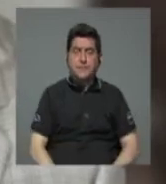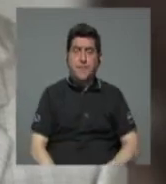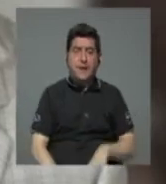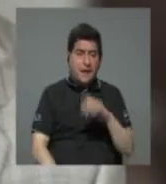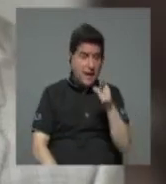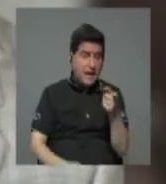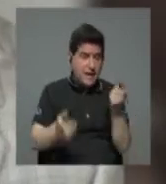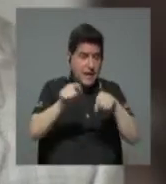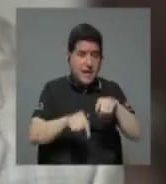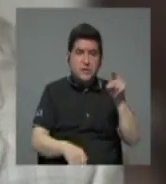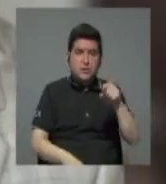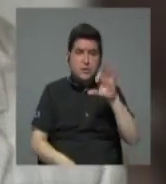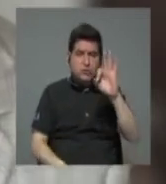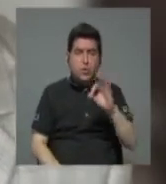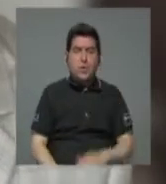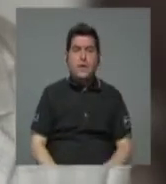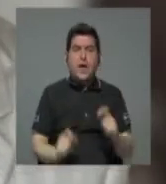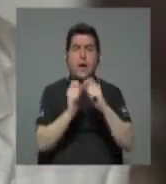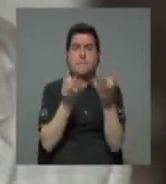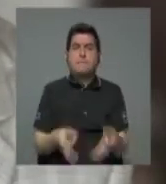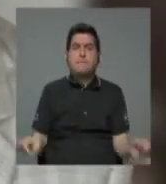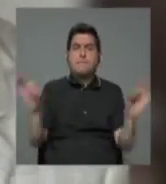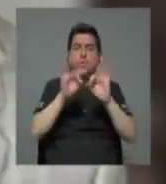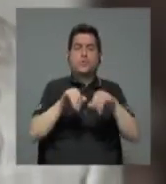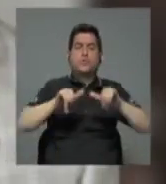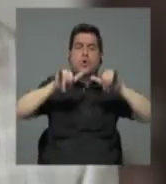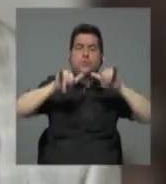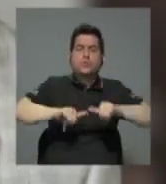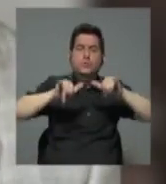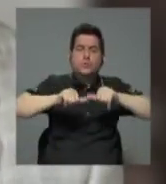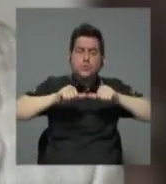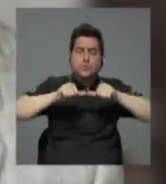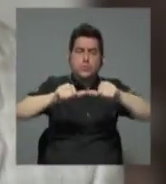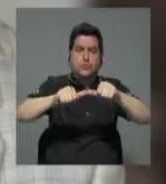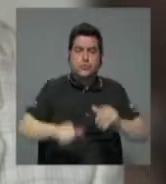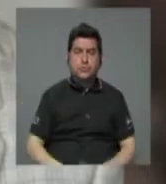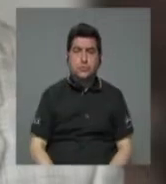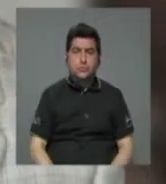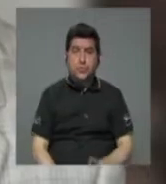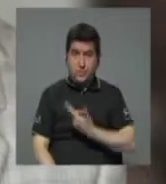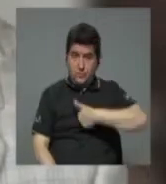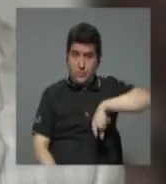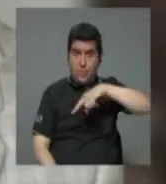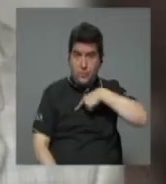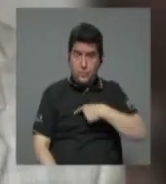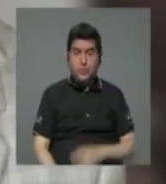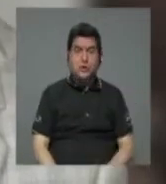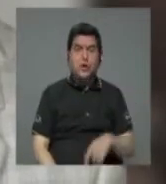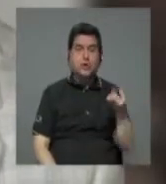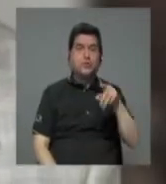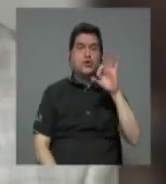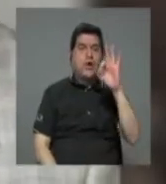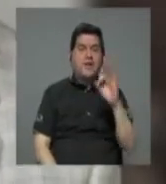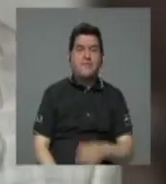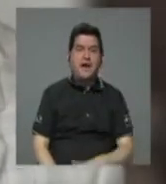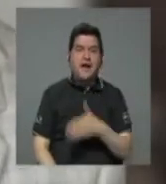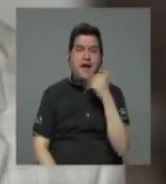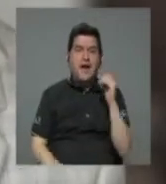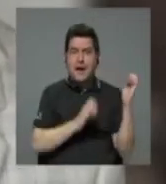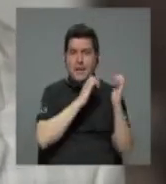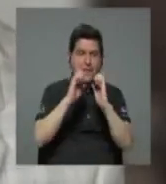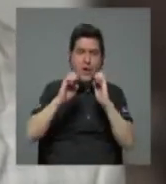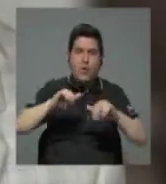franca en hitos muy importantes. Por ejemplo, sostenibilidad. Nos reconocen como una de las zonas francas con la mejor